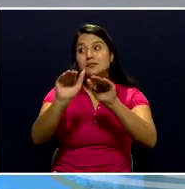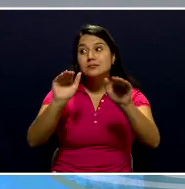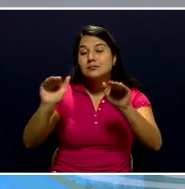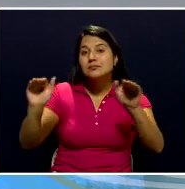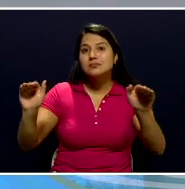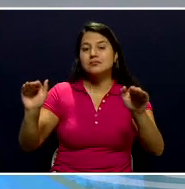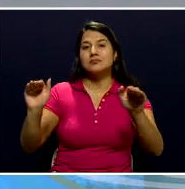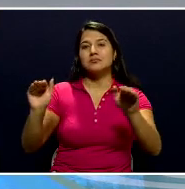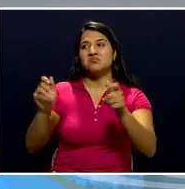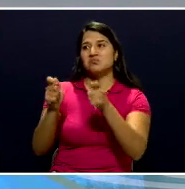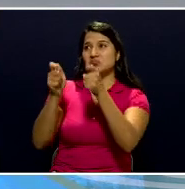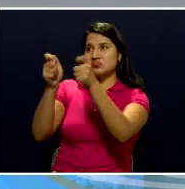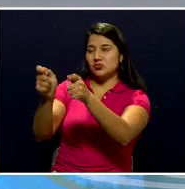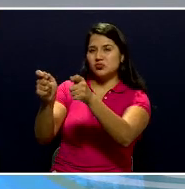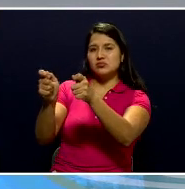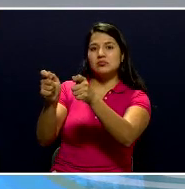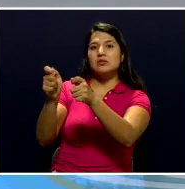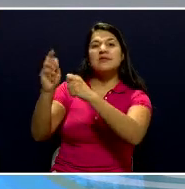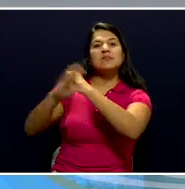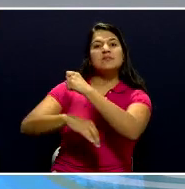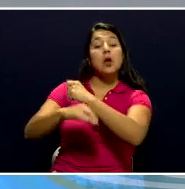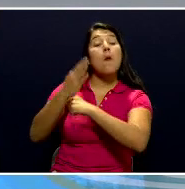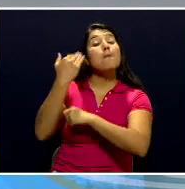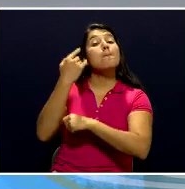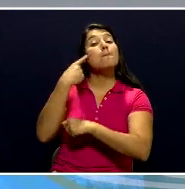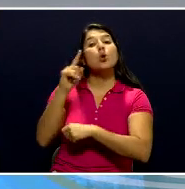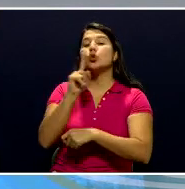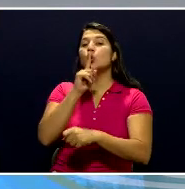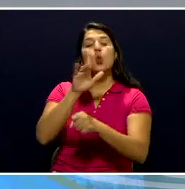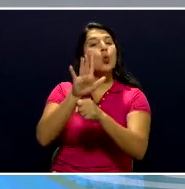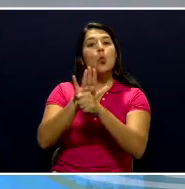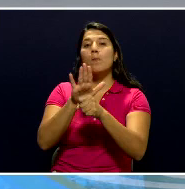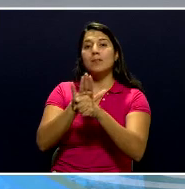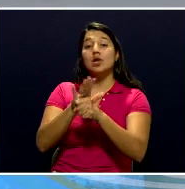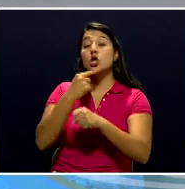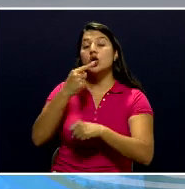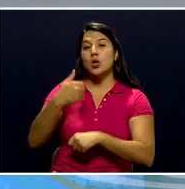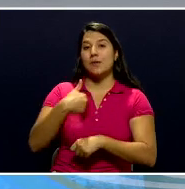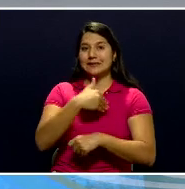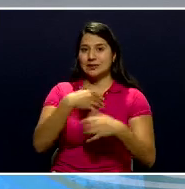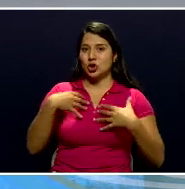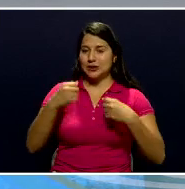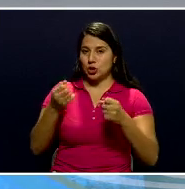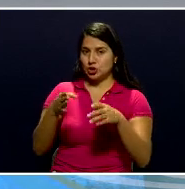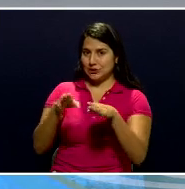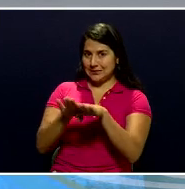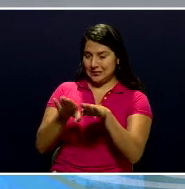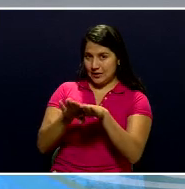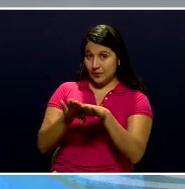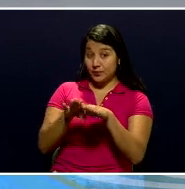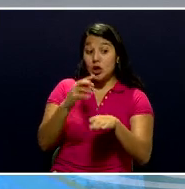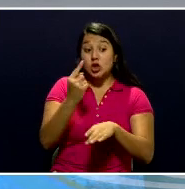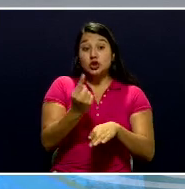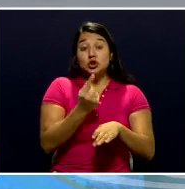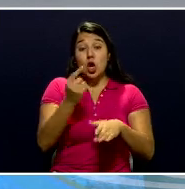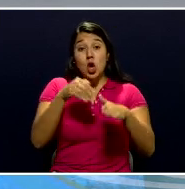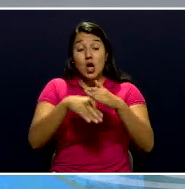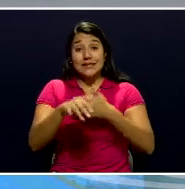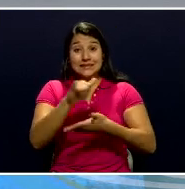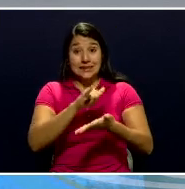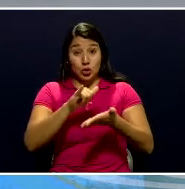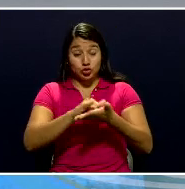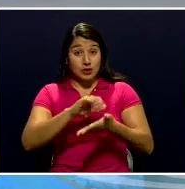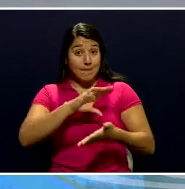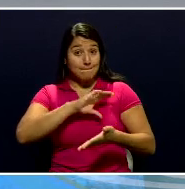por incumplimiento de las restricciones sanitarias. Por otra parte, solo en San José, la Policía